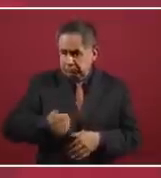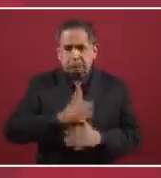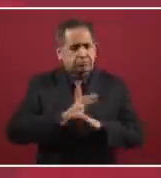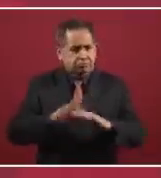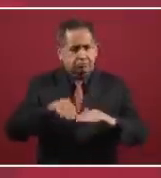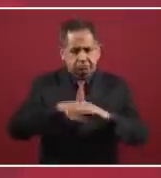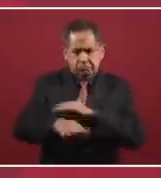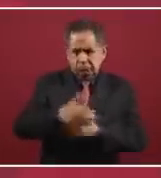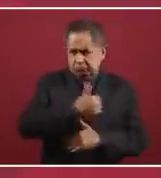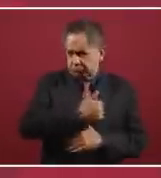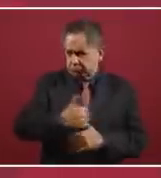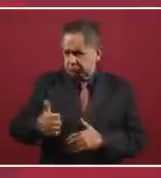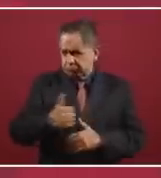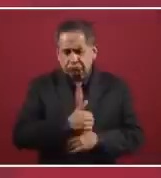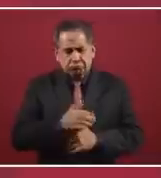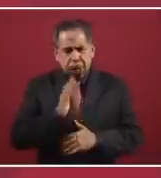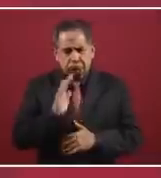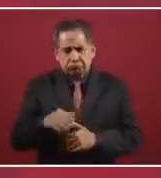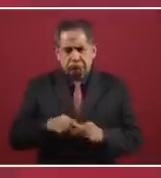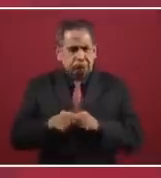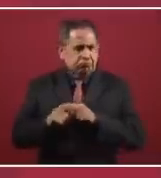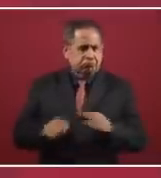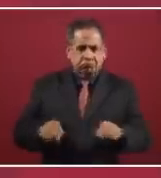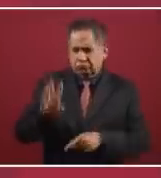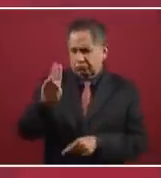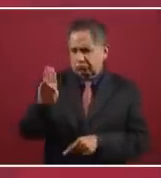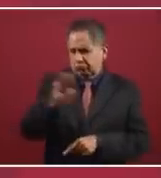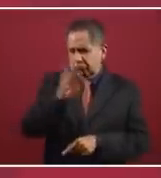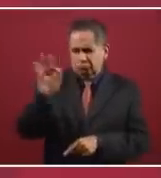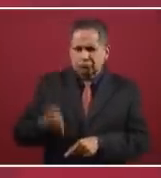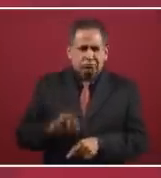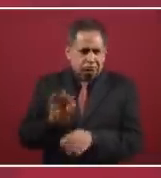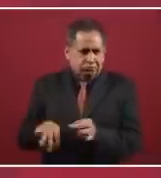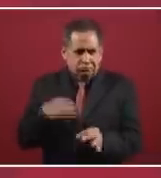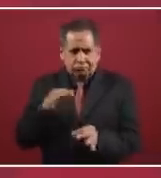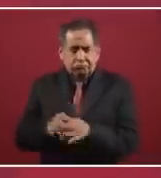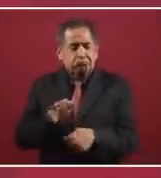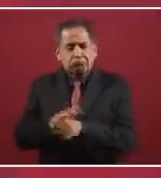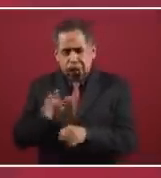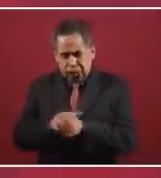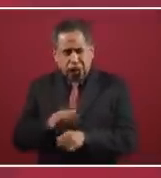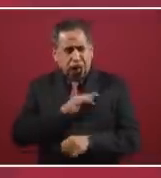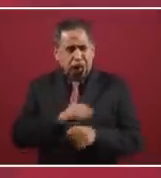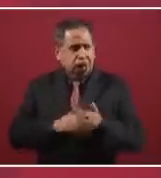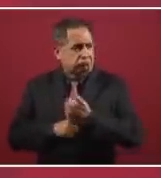por más del 90% de la carretera, sin problema. Nos quedaron